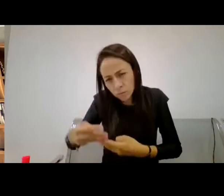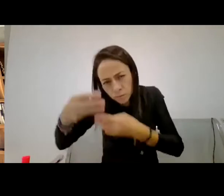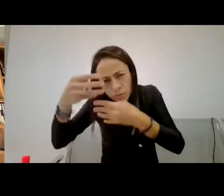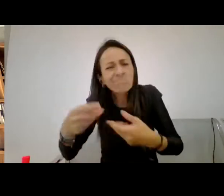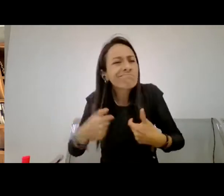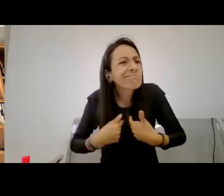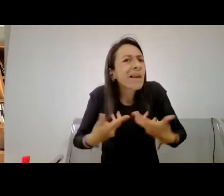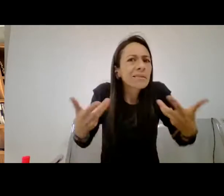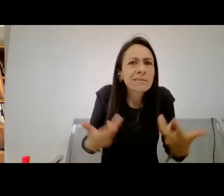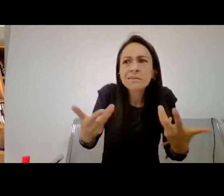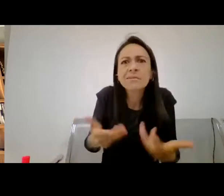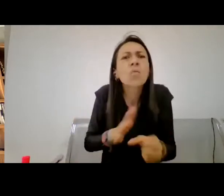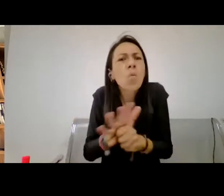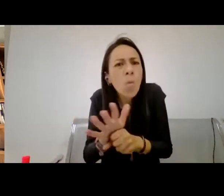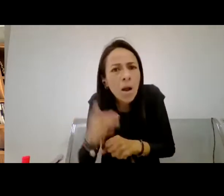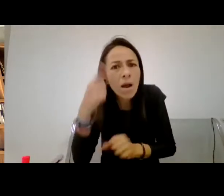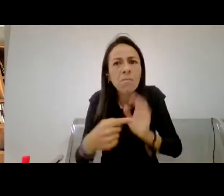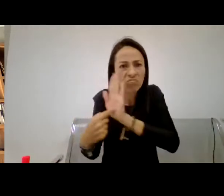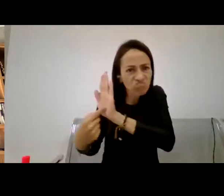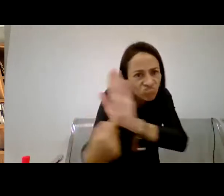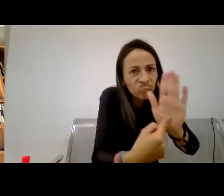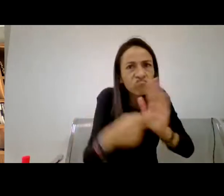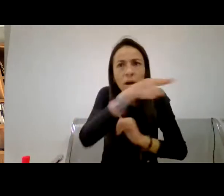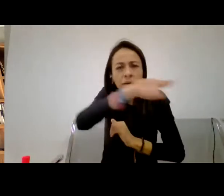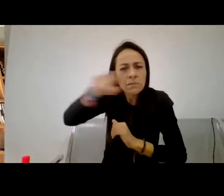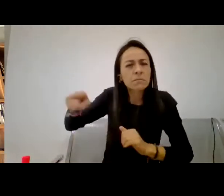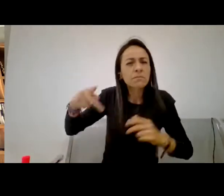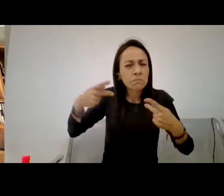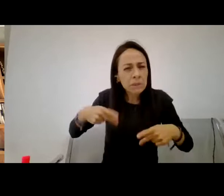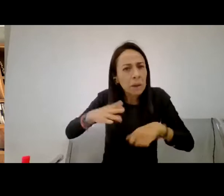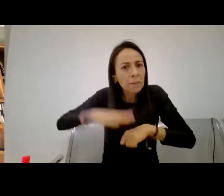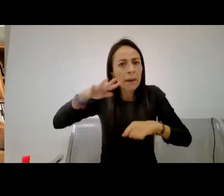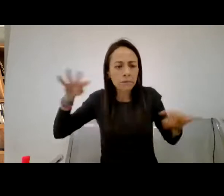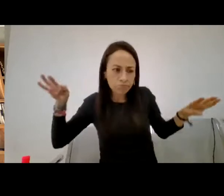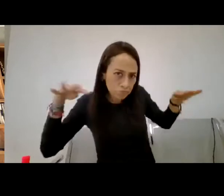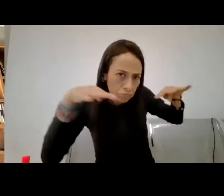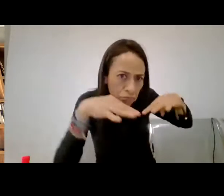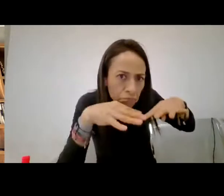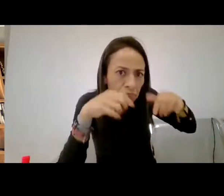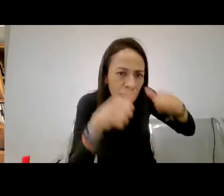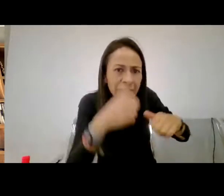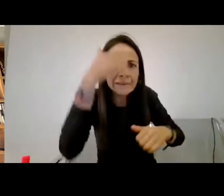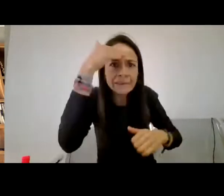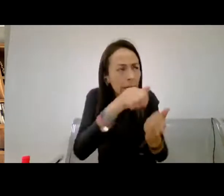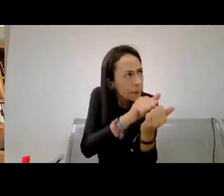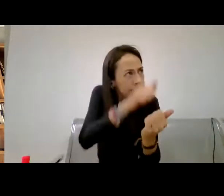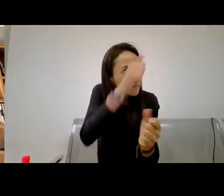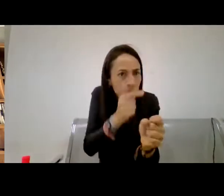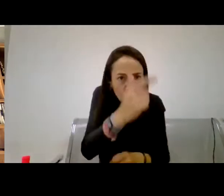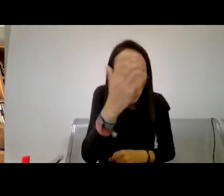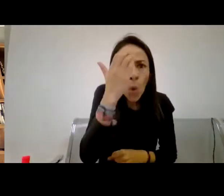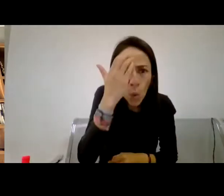alguna plataforma, cómo podemos hacer un frente hacia estos ataques o una